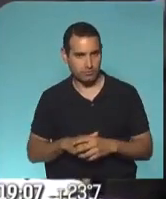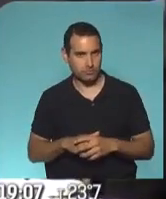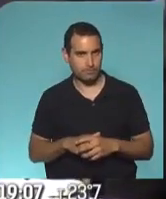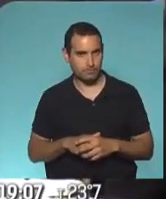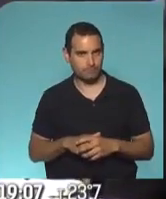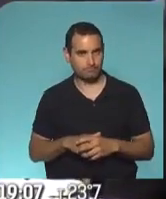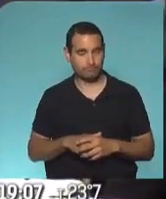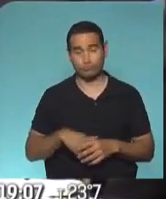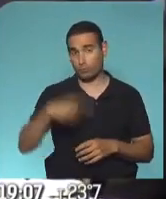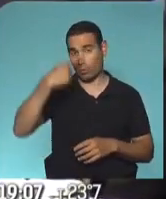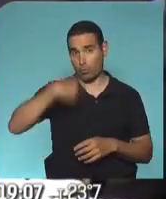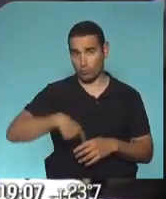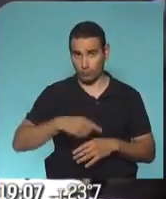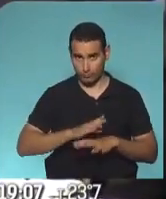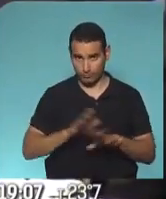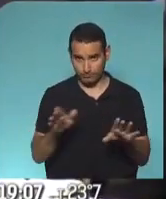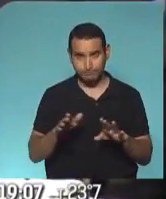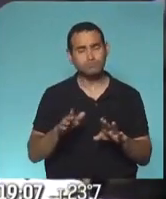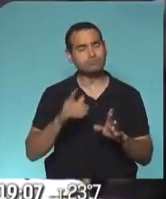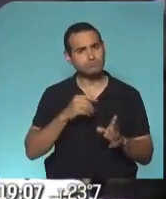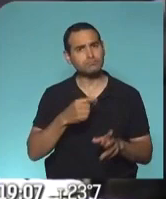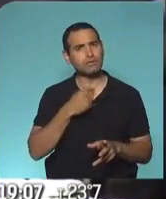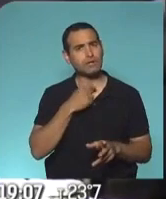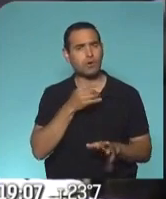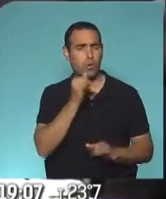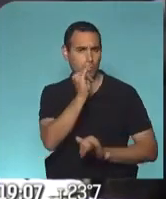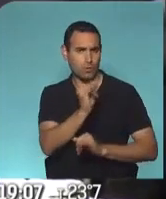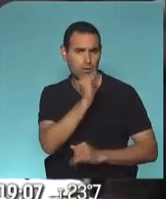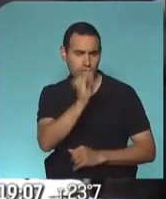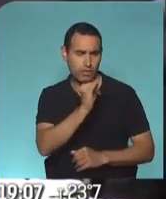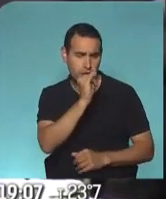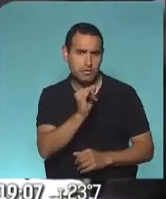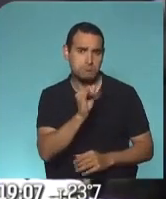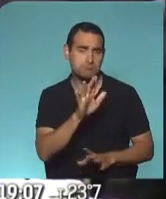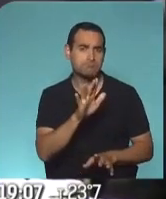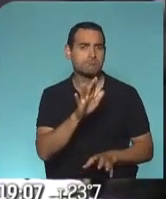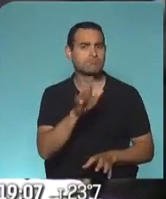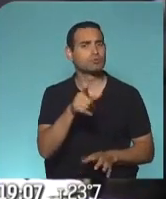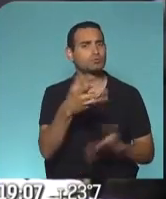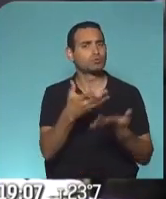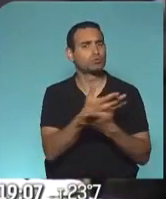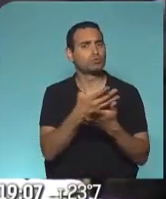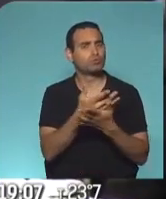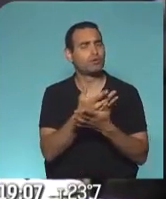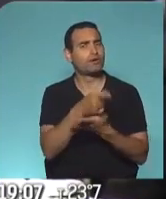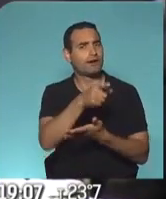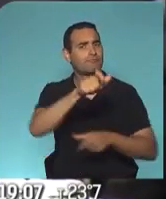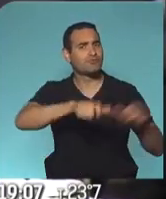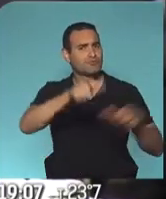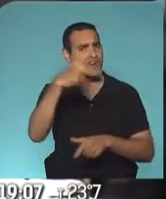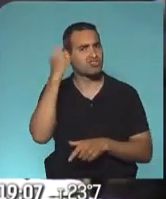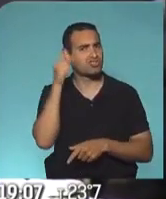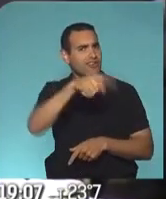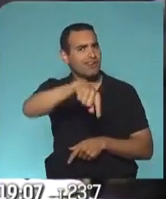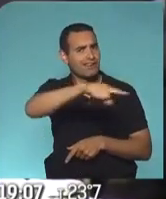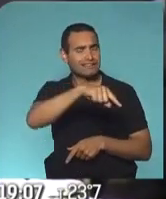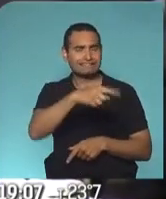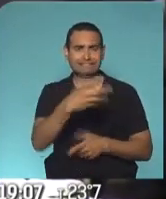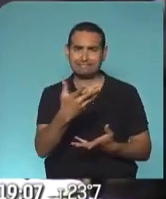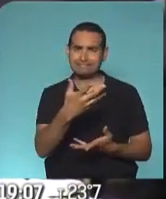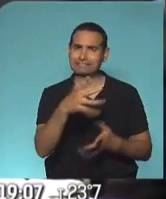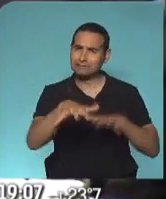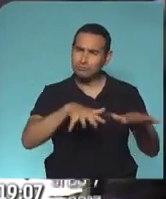por último quiero también hacer un comentario lo que está sufriendo el querido pueblo chileno esta situación